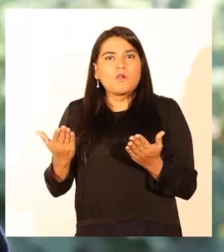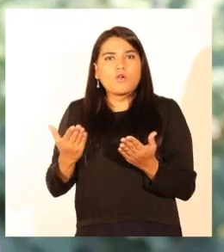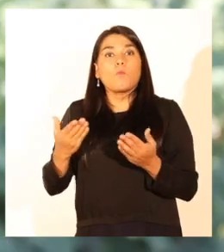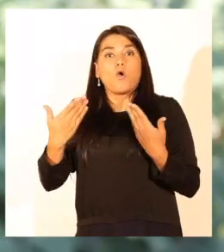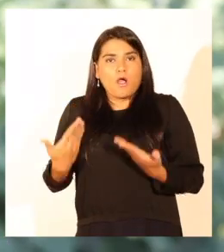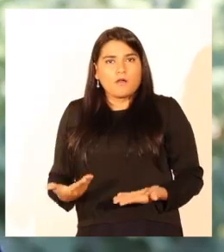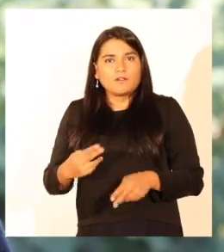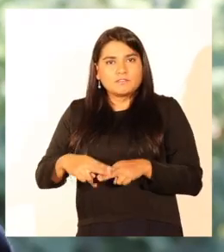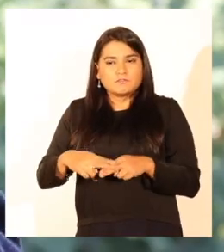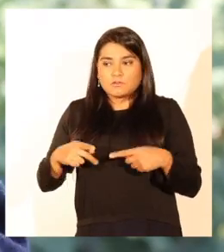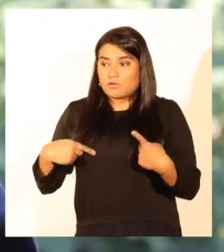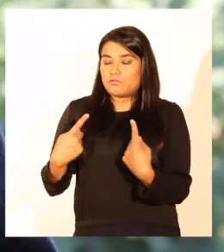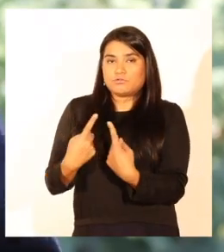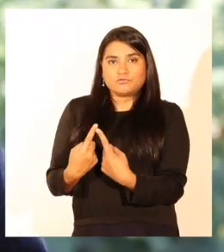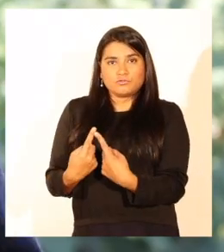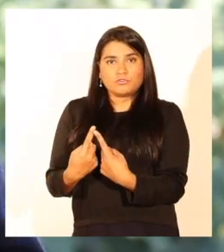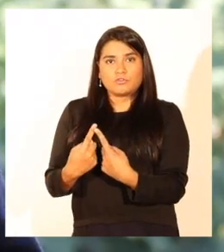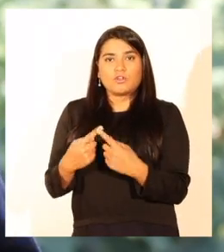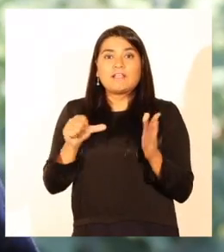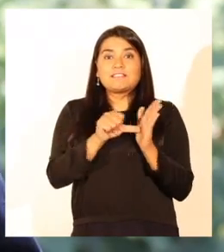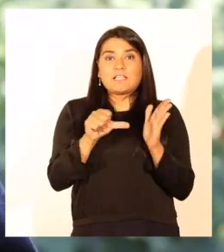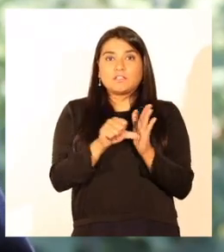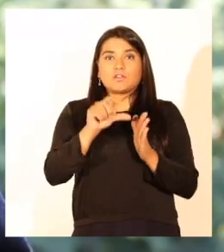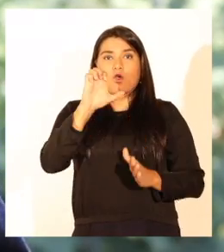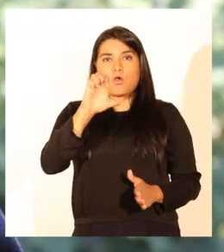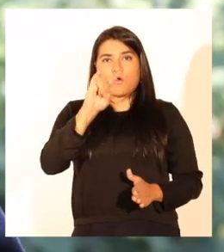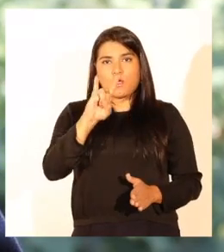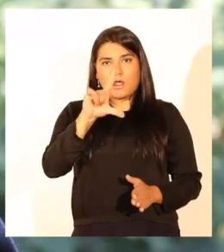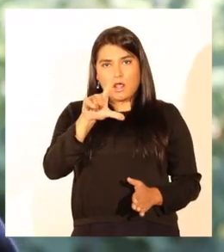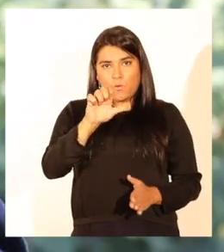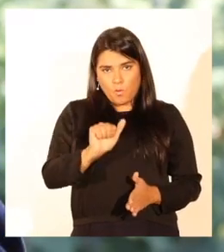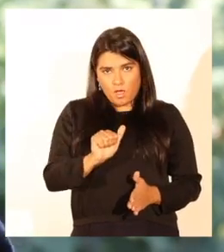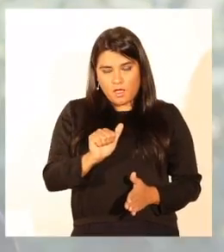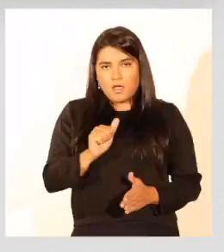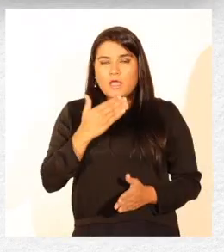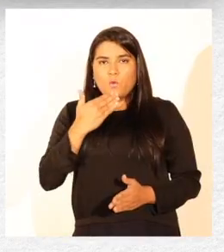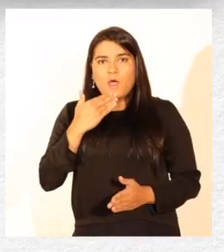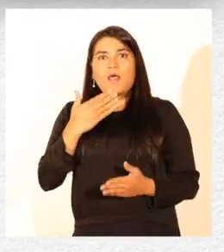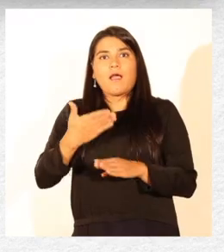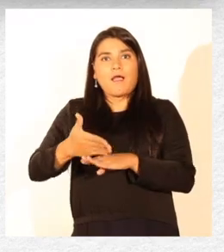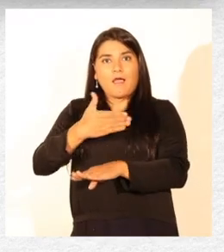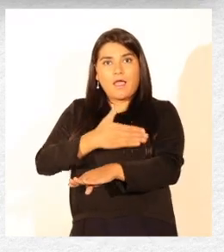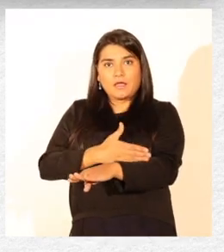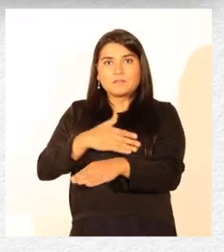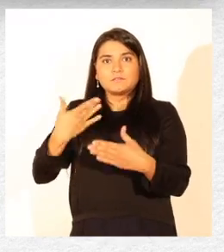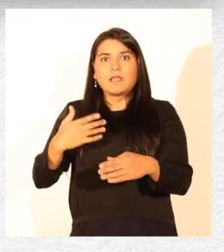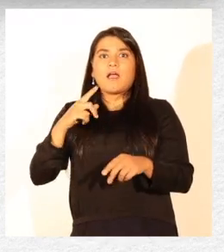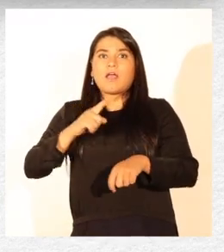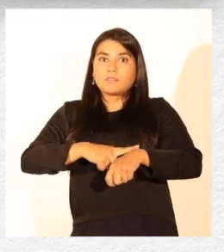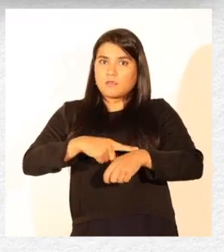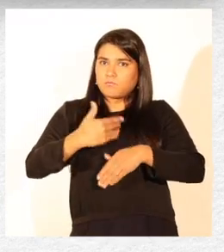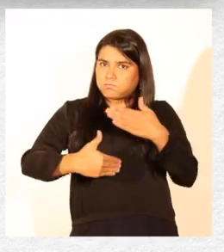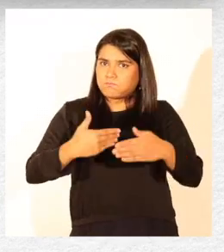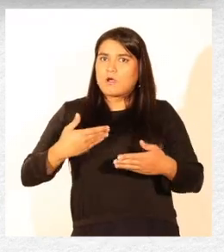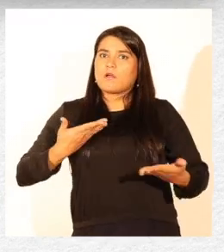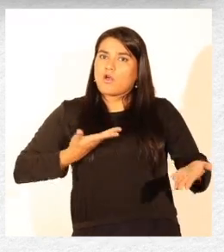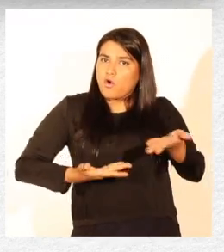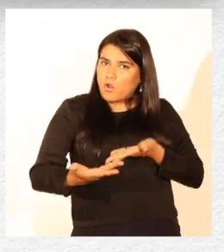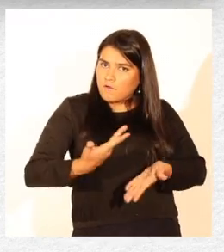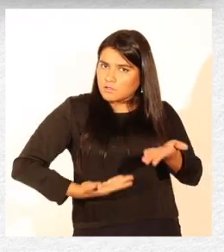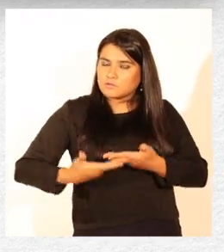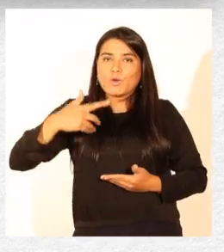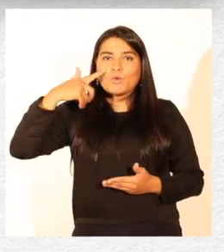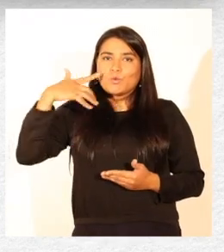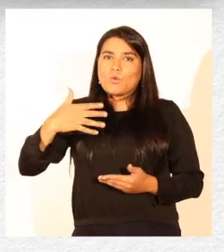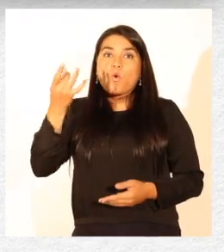lo está haciendo con nosotros, por ejemplo, con el Centro Eula. Ha existido en el tiempo una colaboración bastante importante.